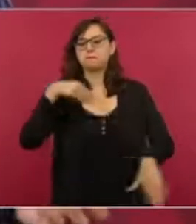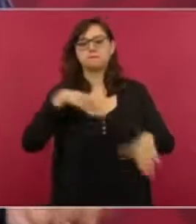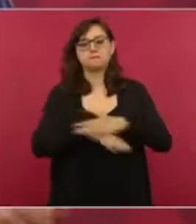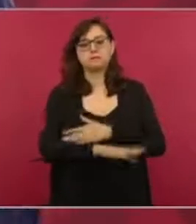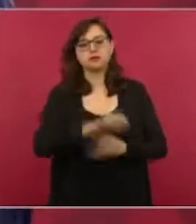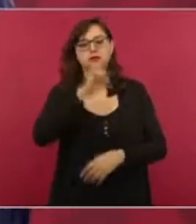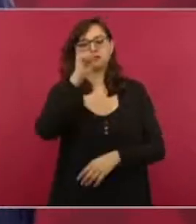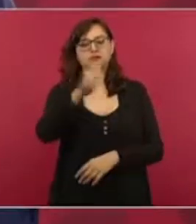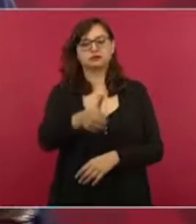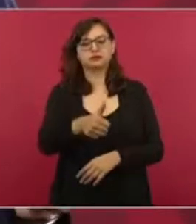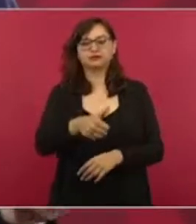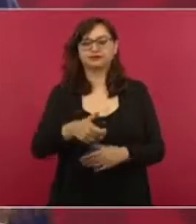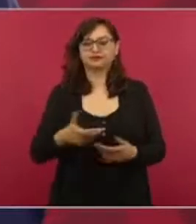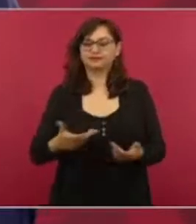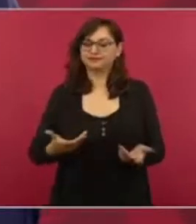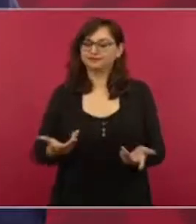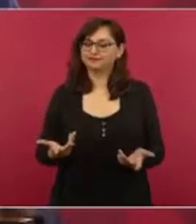Eso